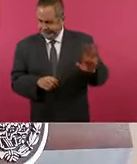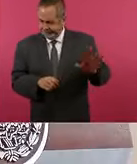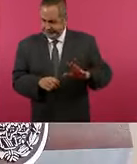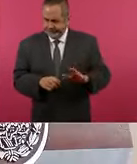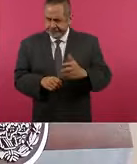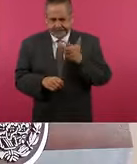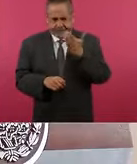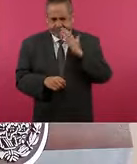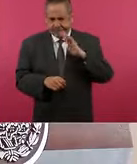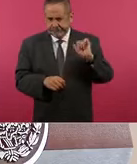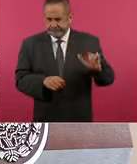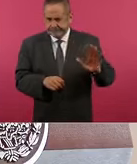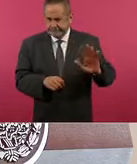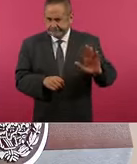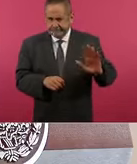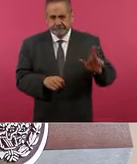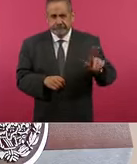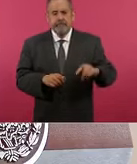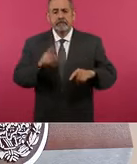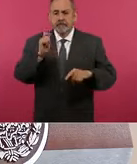Entonces tenemos que